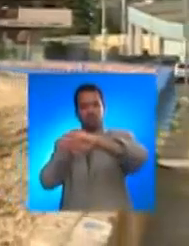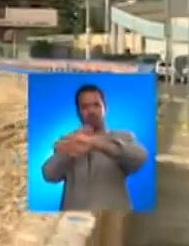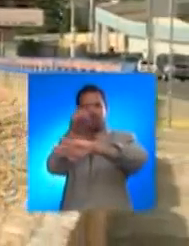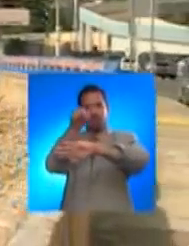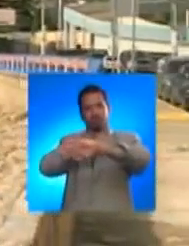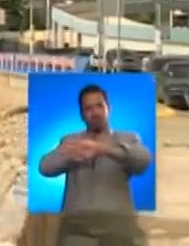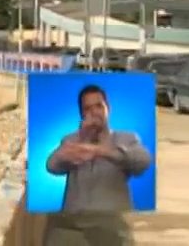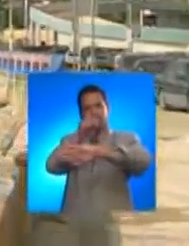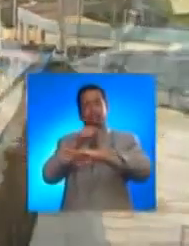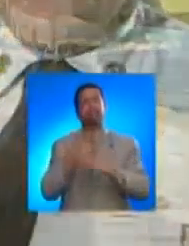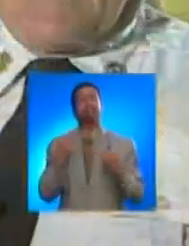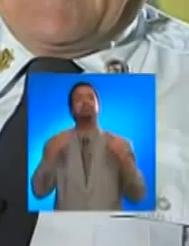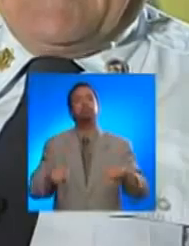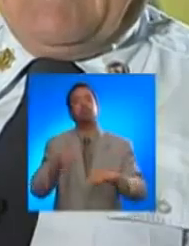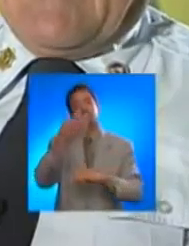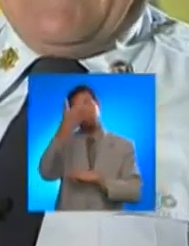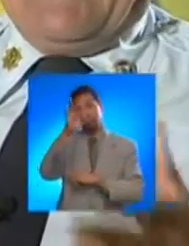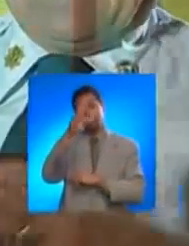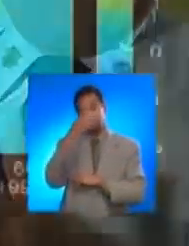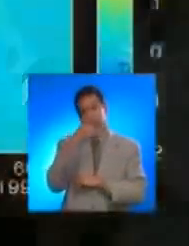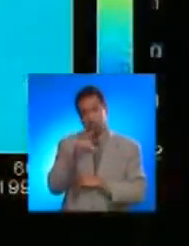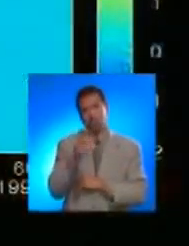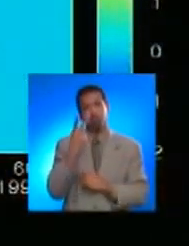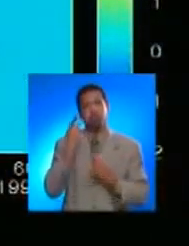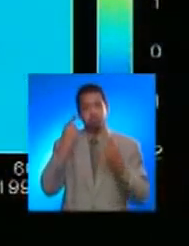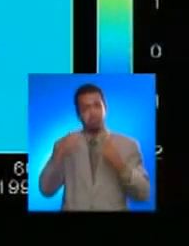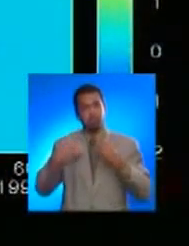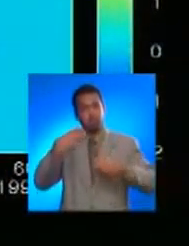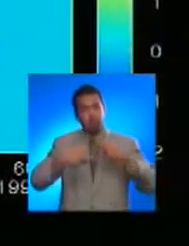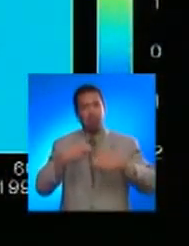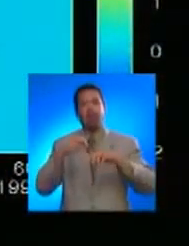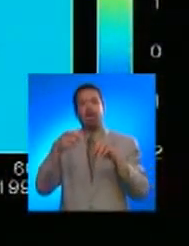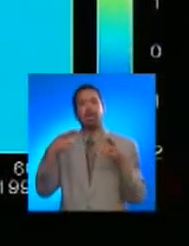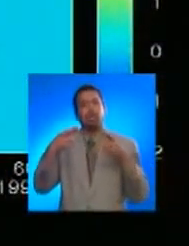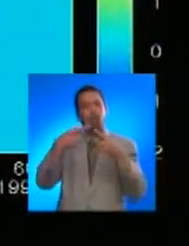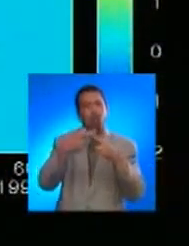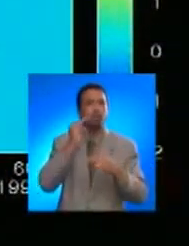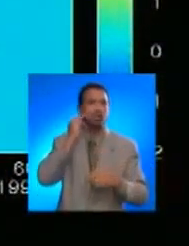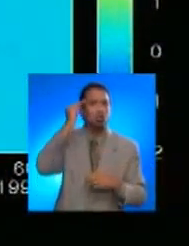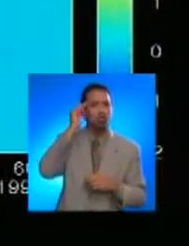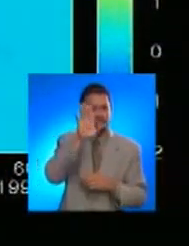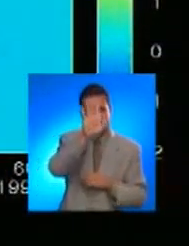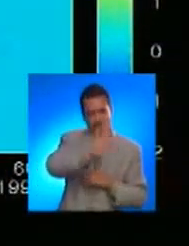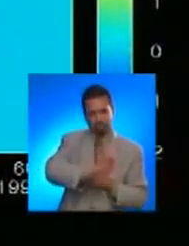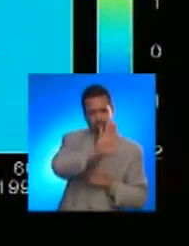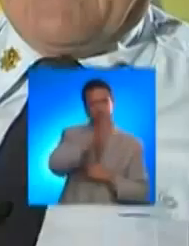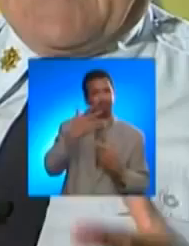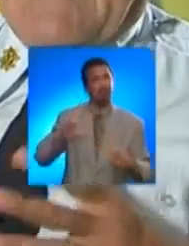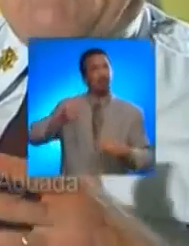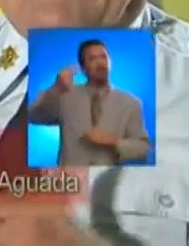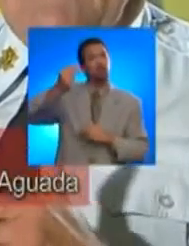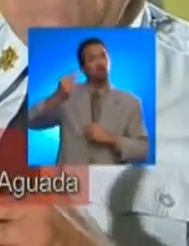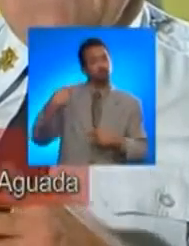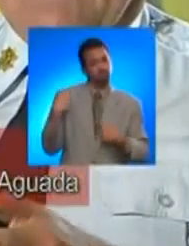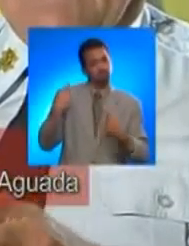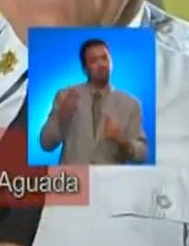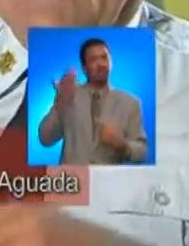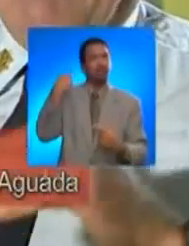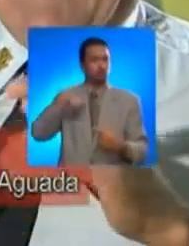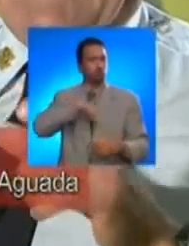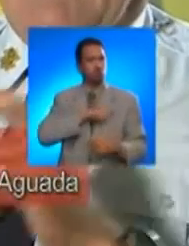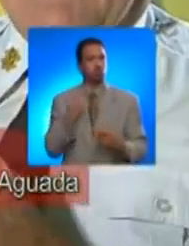de 1867, 1918 y 1946, generaron tsunamis. Puerto